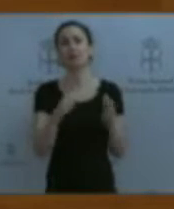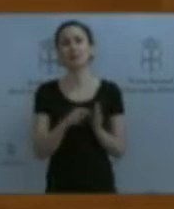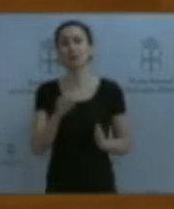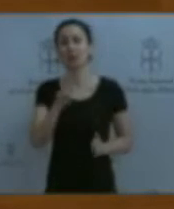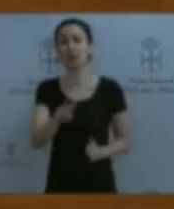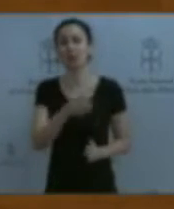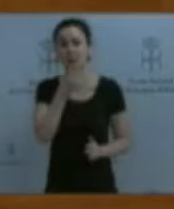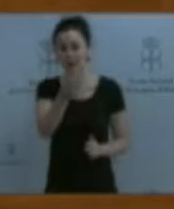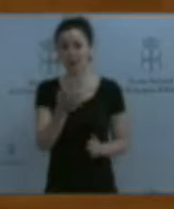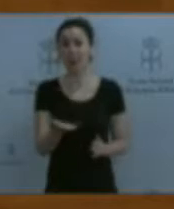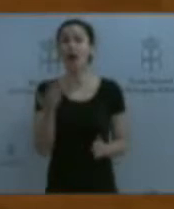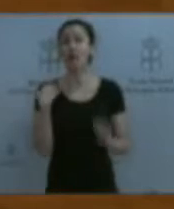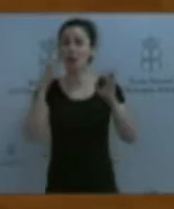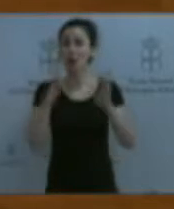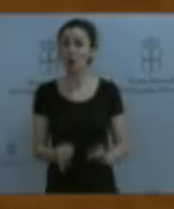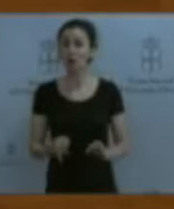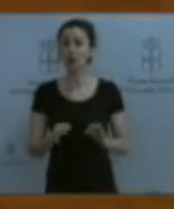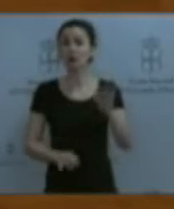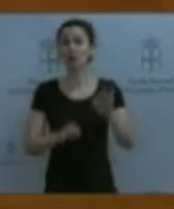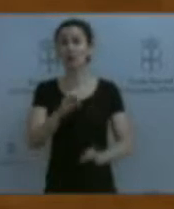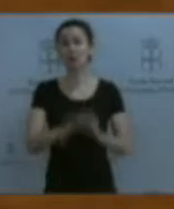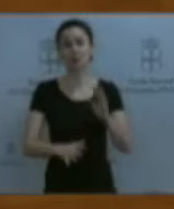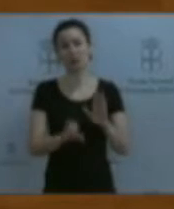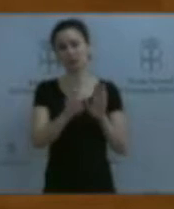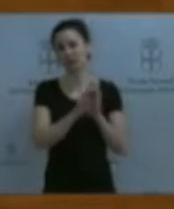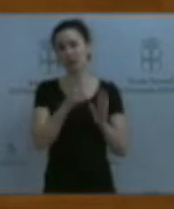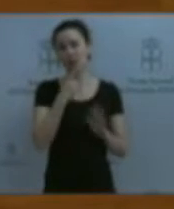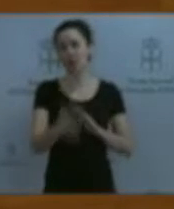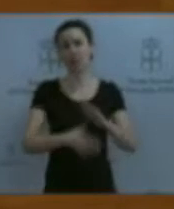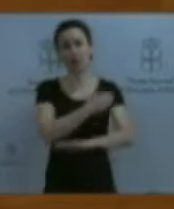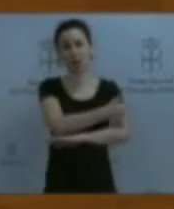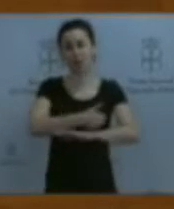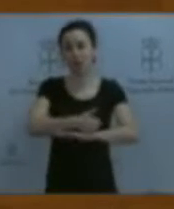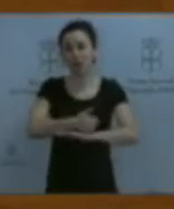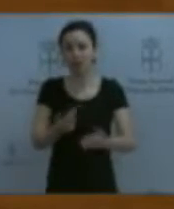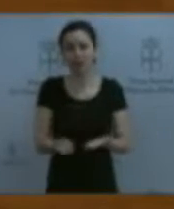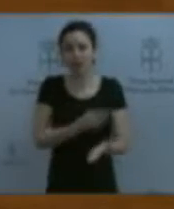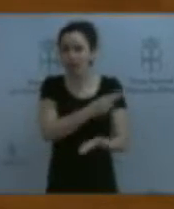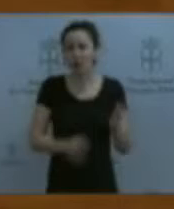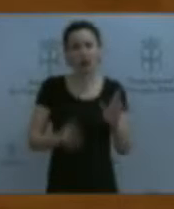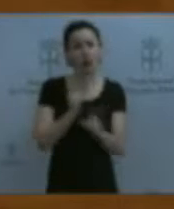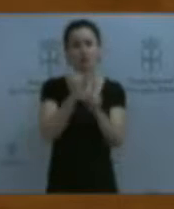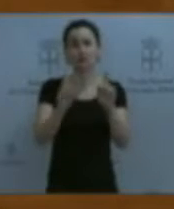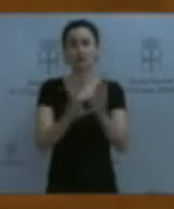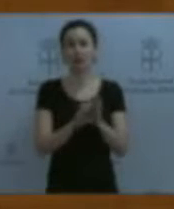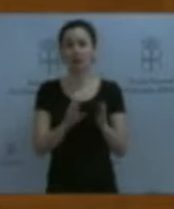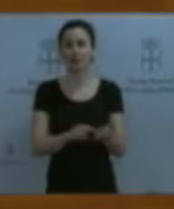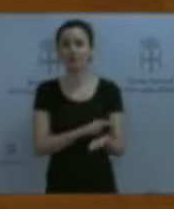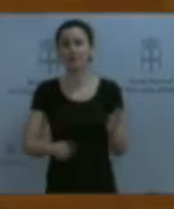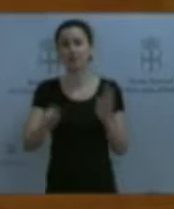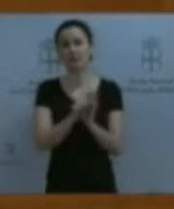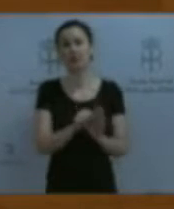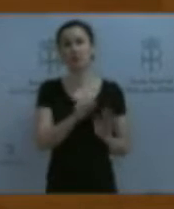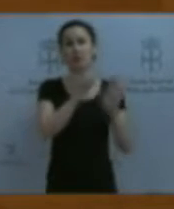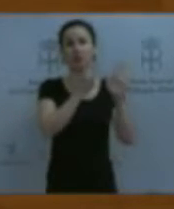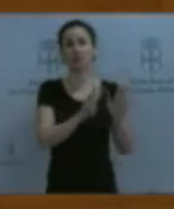Tribunal Constitucional, de forma unánime, declaró inconstitucional y, por tanto, nula, porque se vulneró el artículo 86.1 de